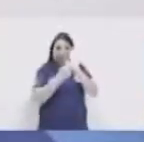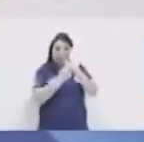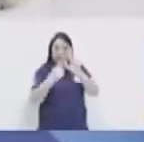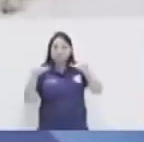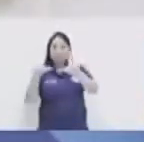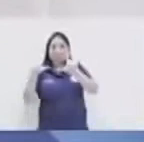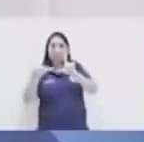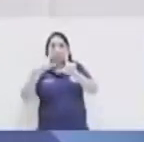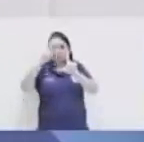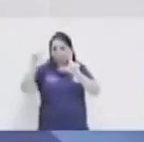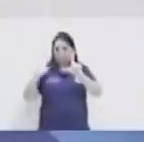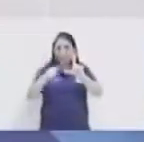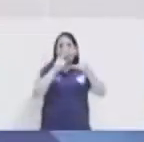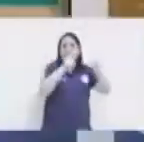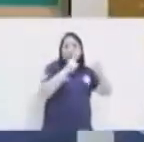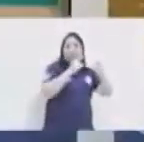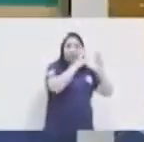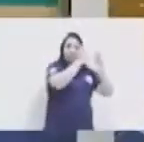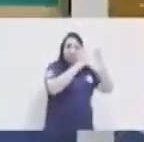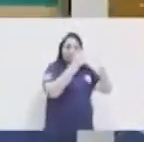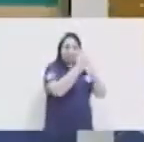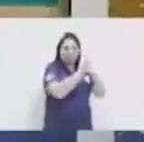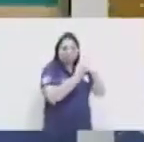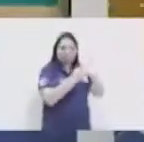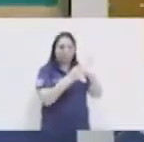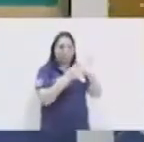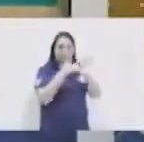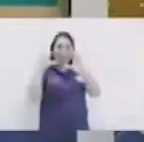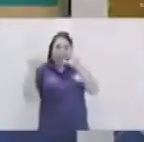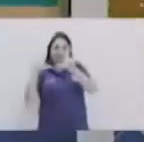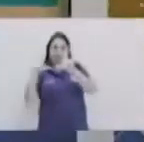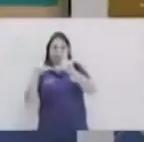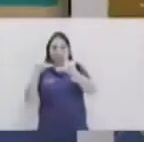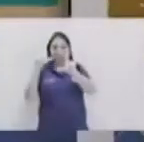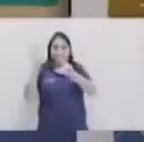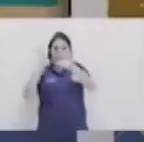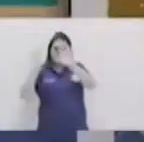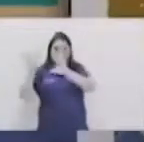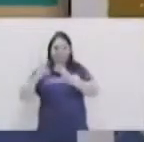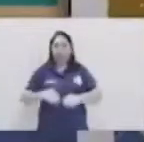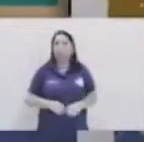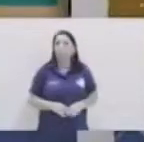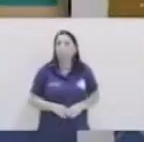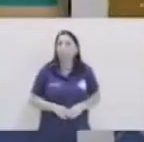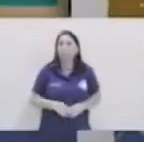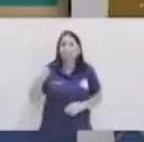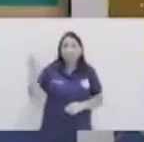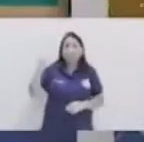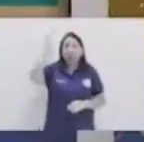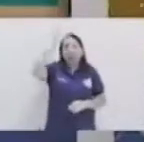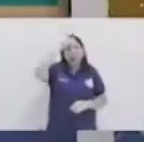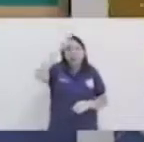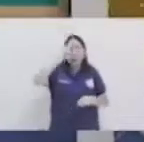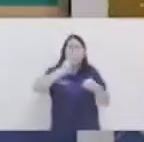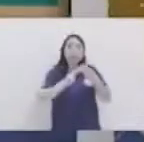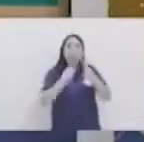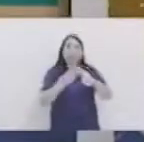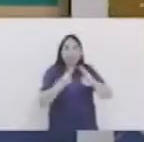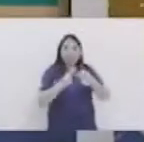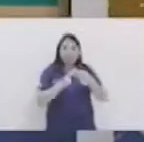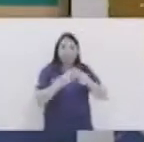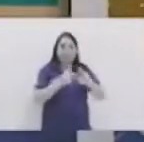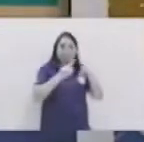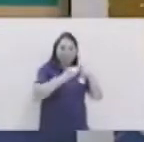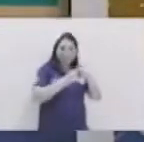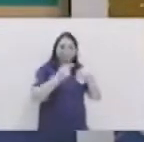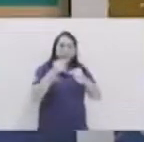representación en forma de función. Recordemos entonces que la matemática es secuencial y el aprendizaje tenemos que